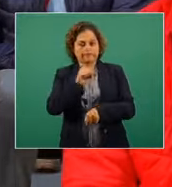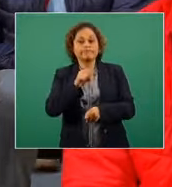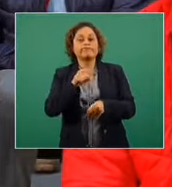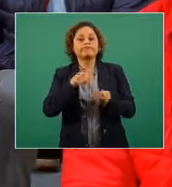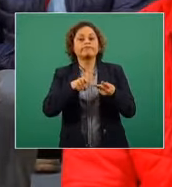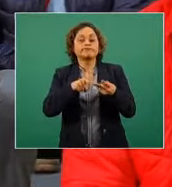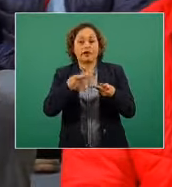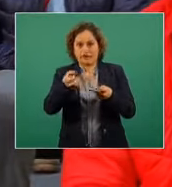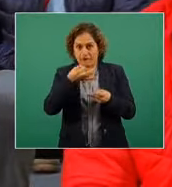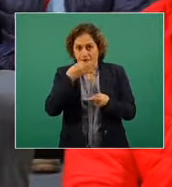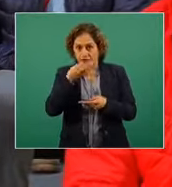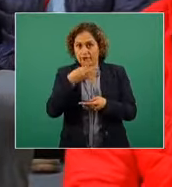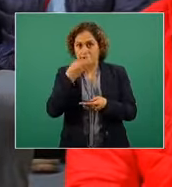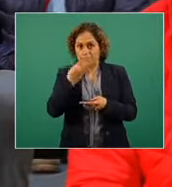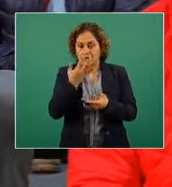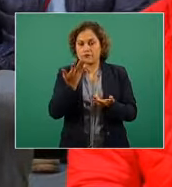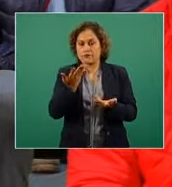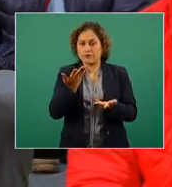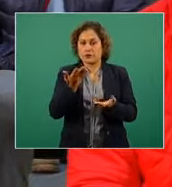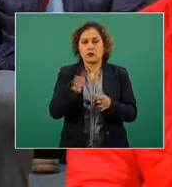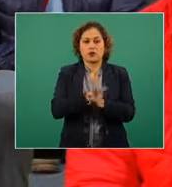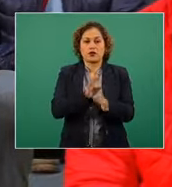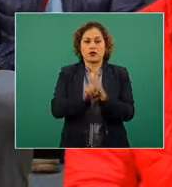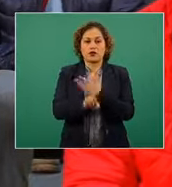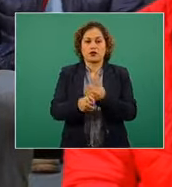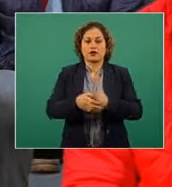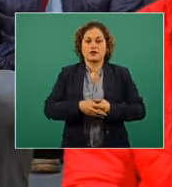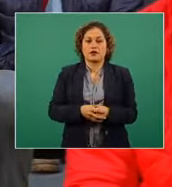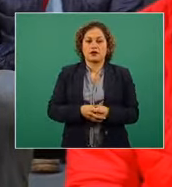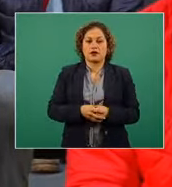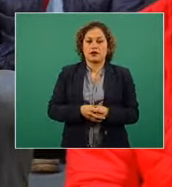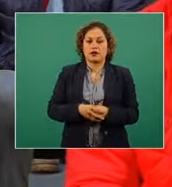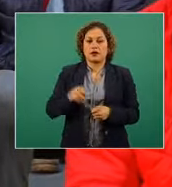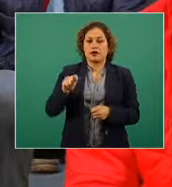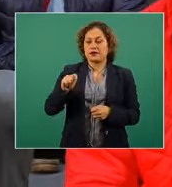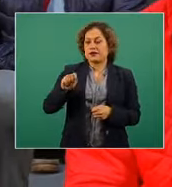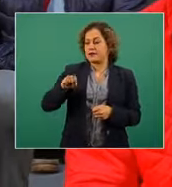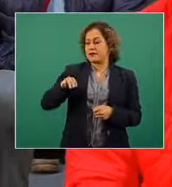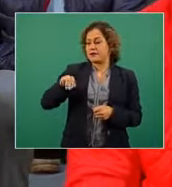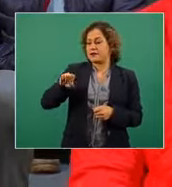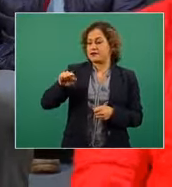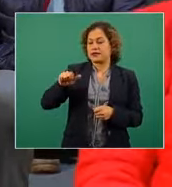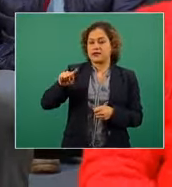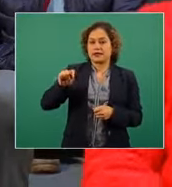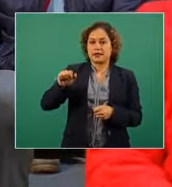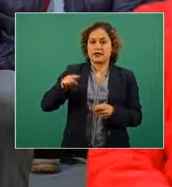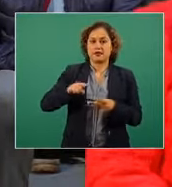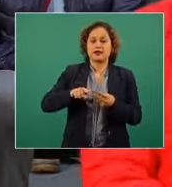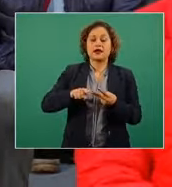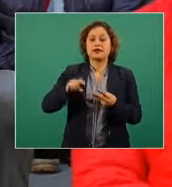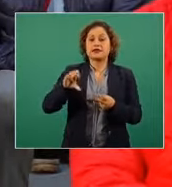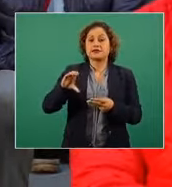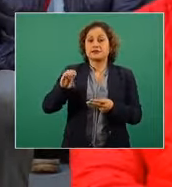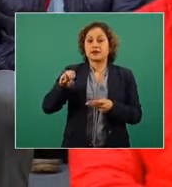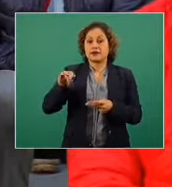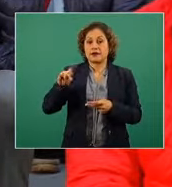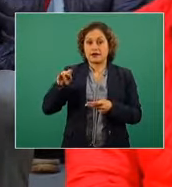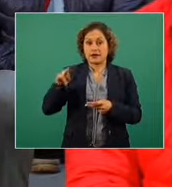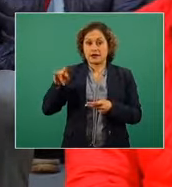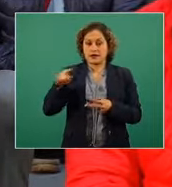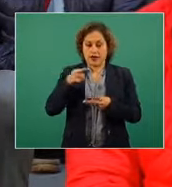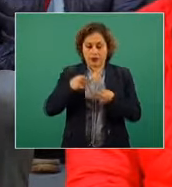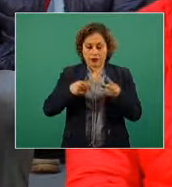fármacos básicos y no tan complicados como el temisartán o la cenaprida, que es para cubrir, por ejemplo, el